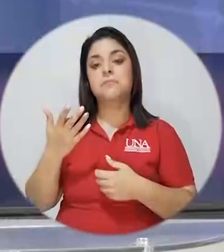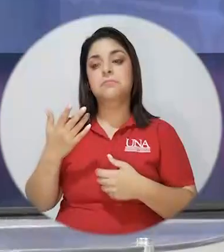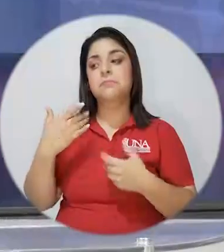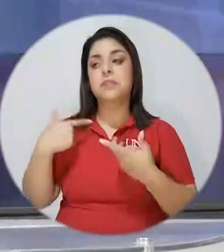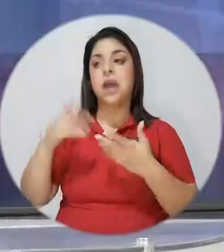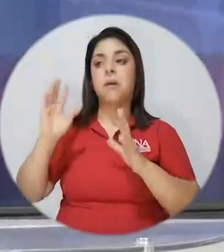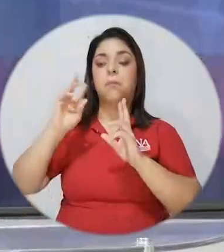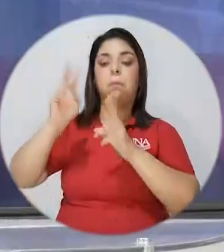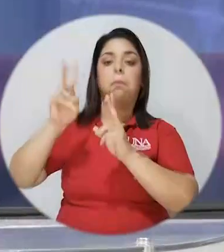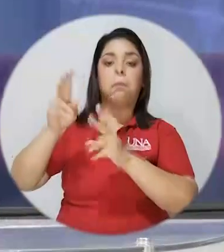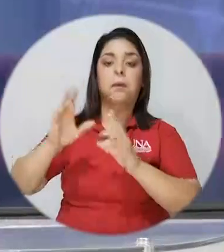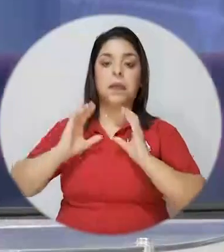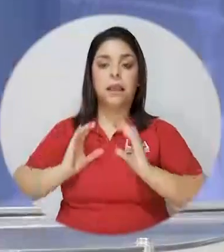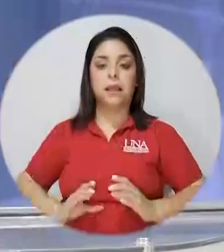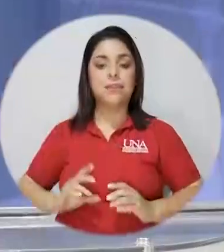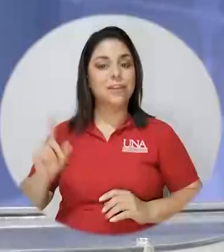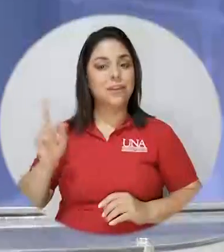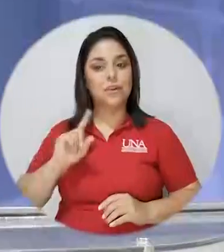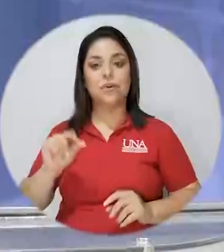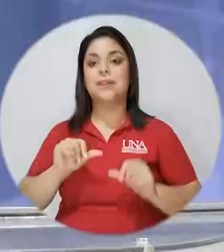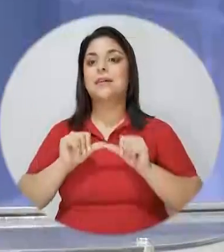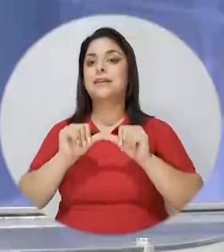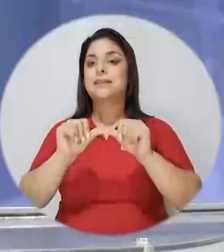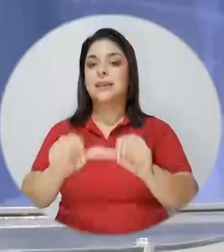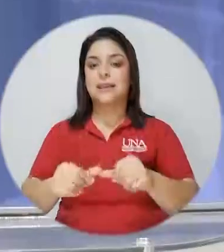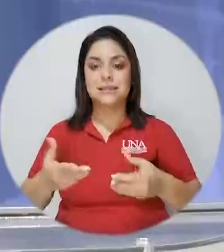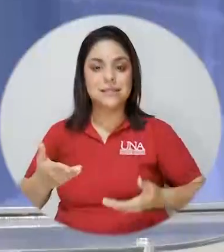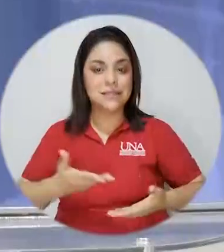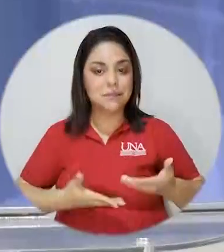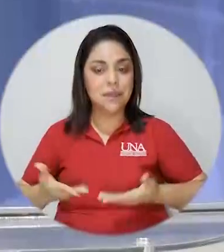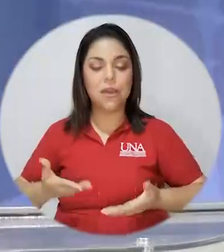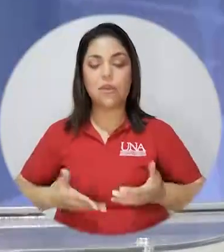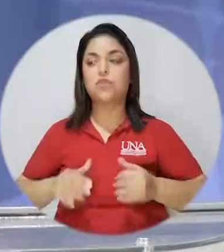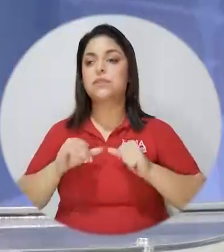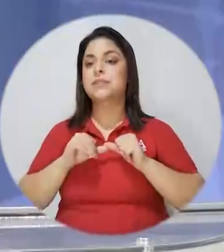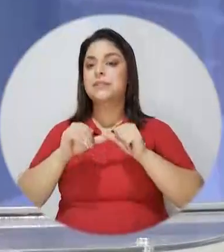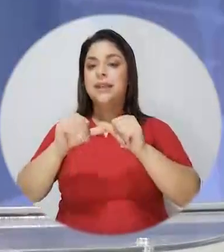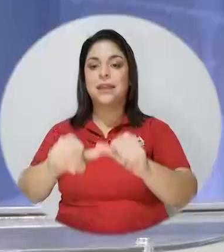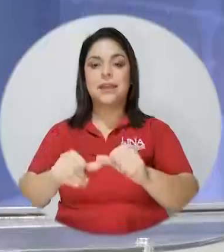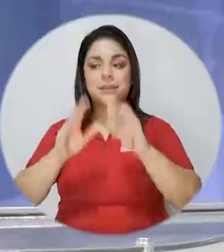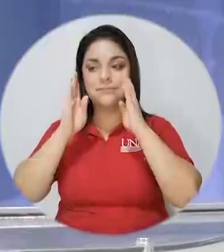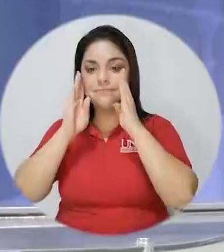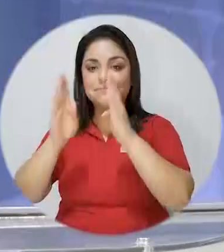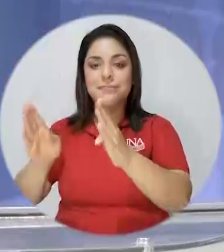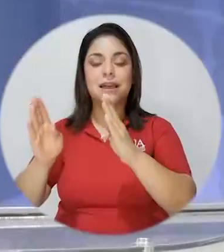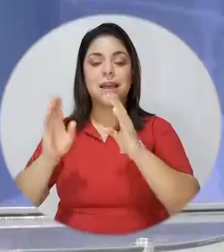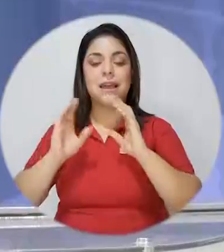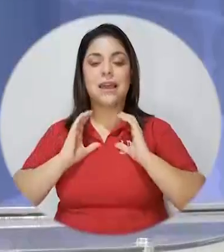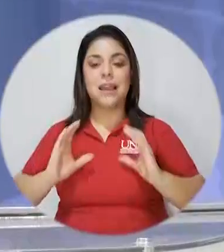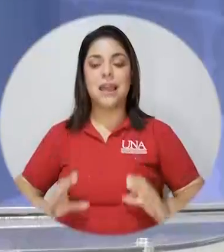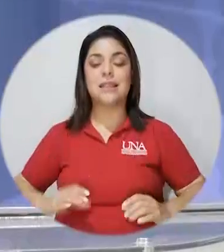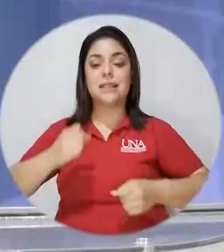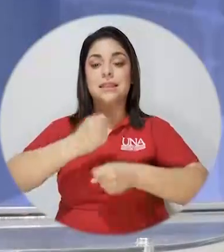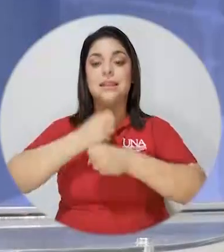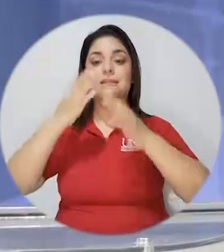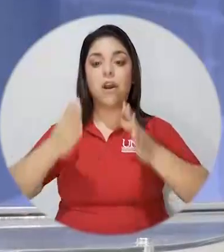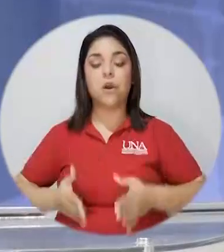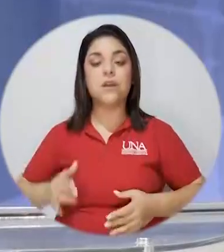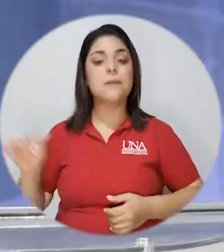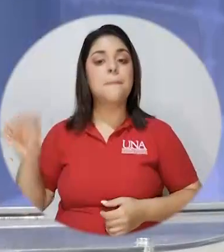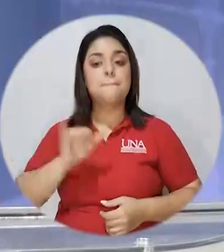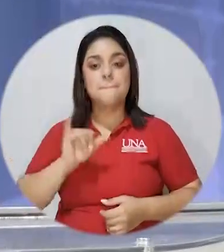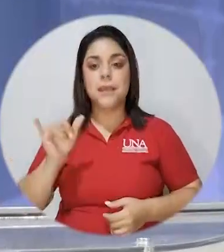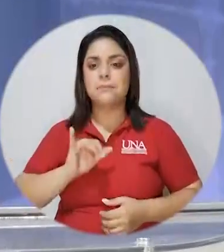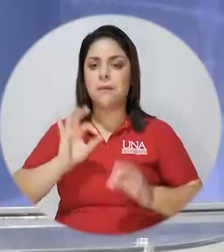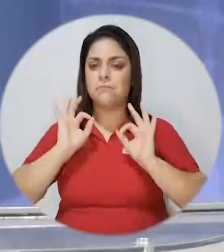tiene que seguir brindando sus servicios, la empresa y sus colaboradores, con la misma o mayor efectividad de lo que lo estaba haciendo